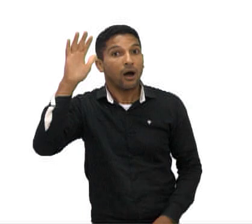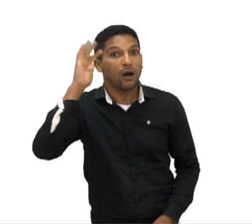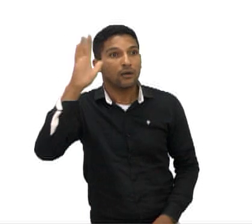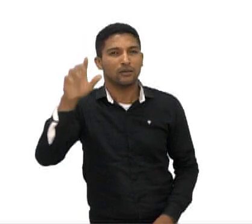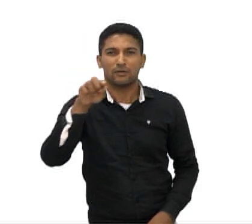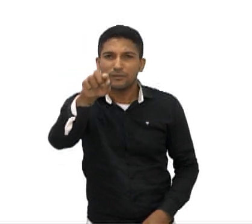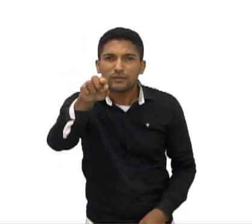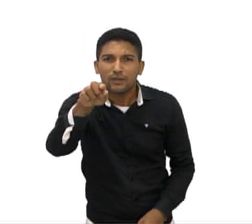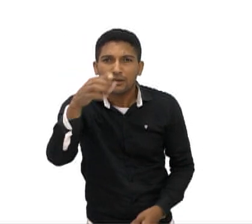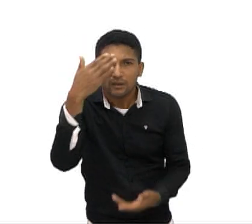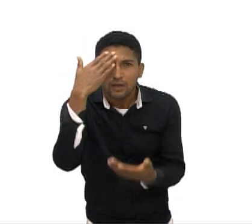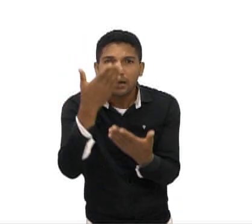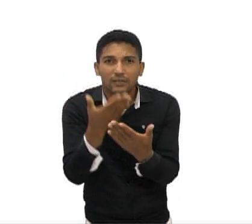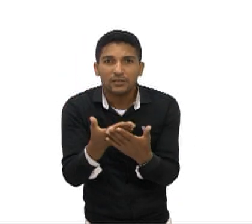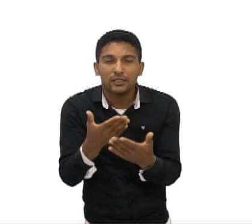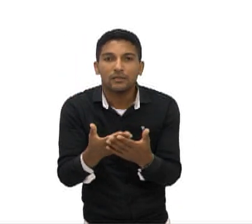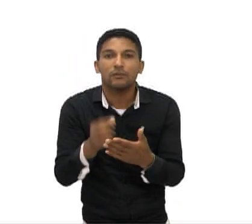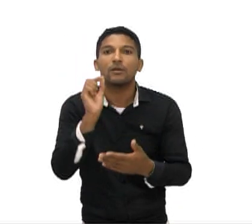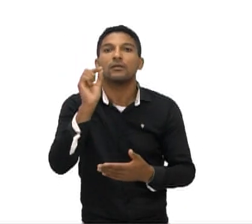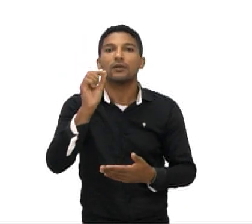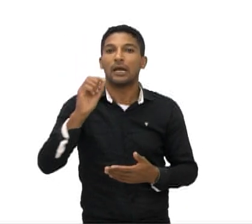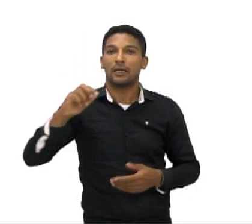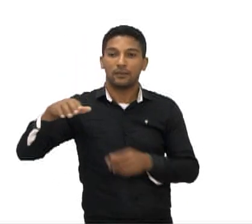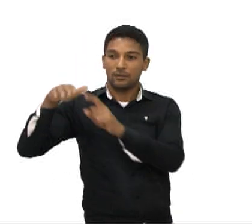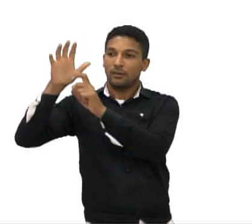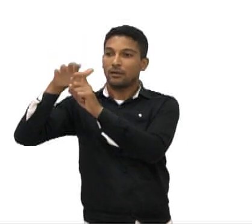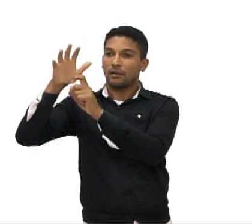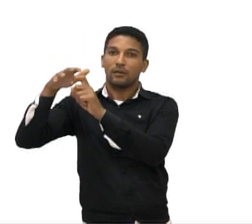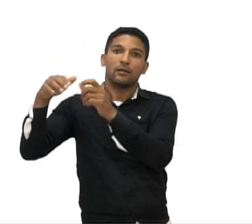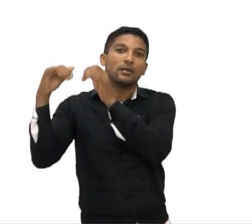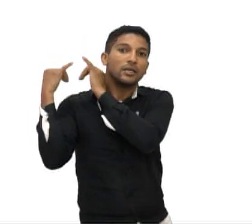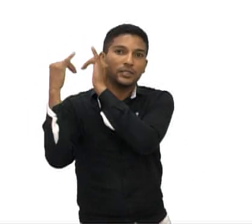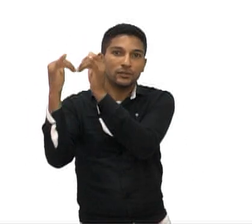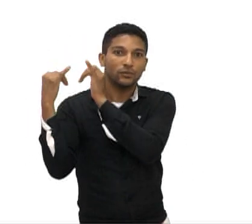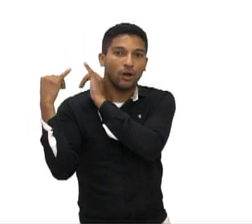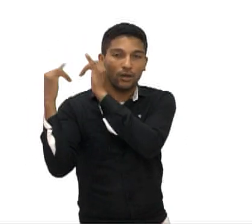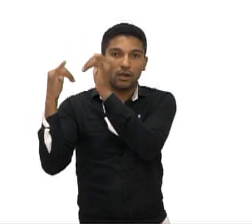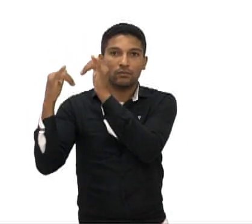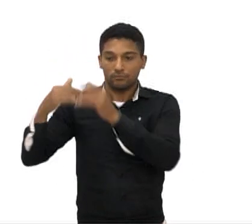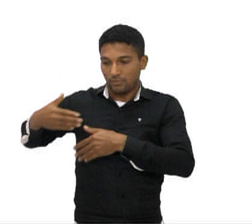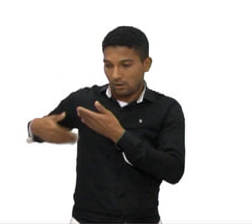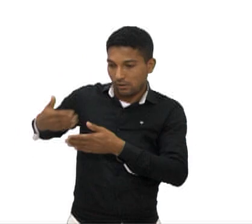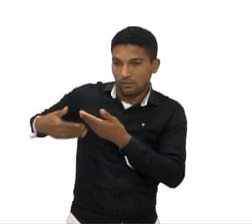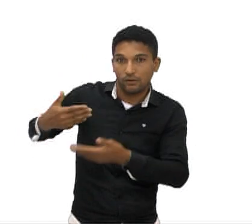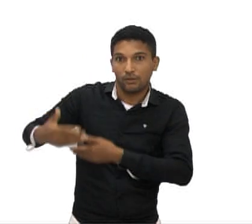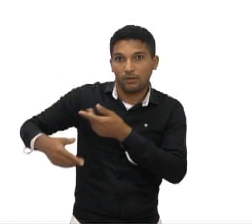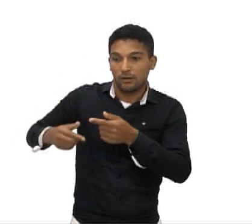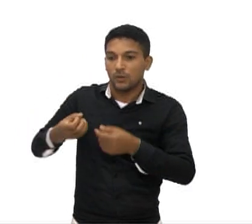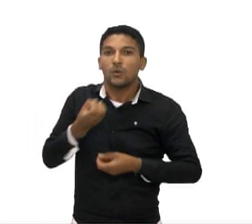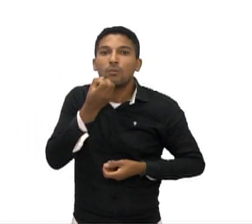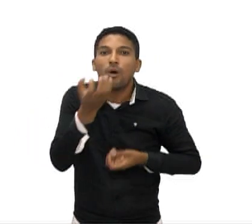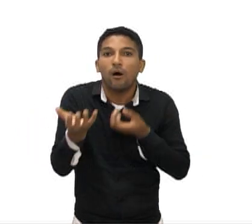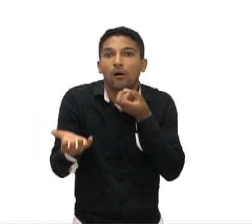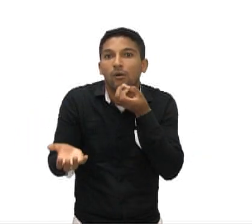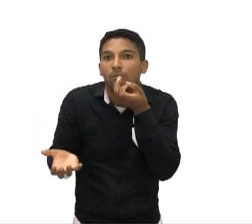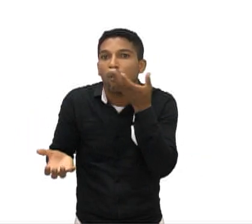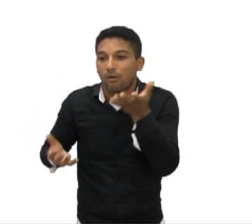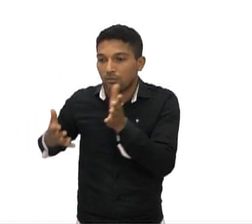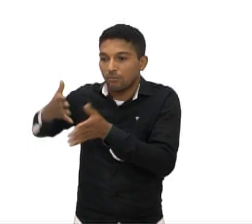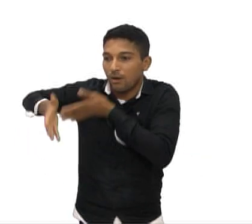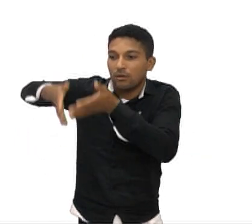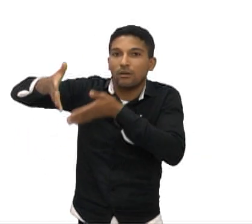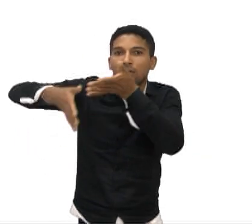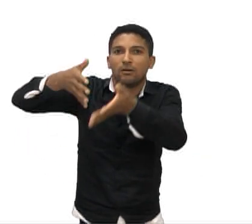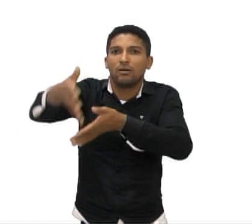leyendas de una generación a otra se está perdiendo? Por el contrario, considera que es una tradición que